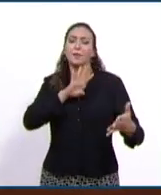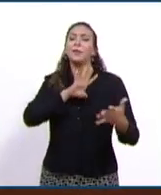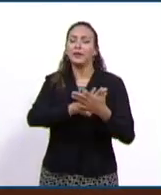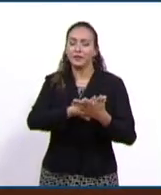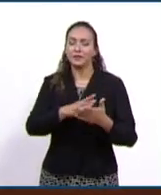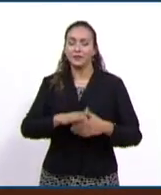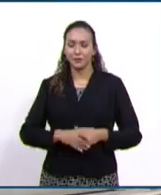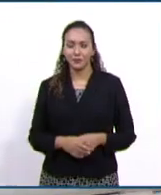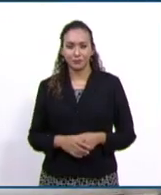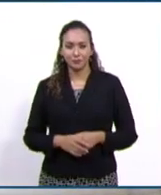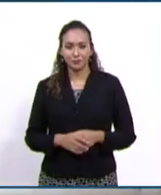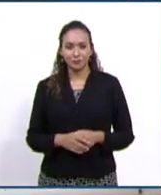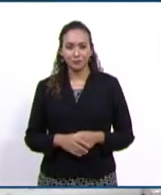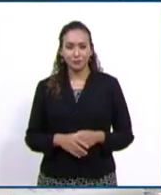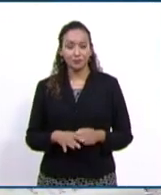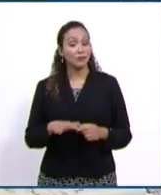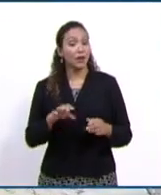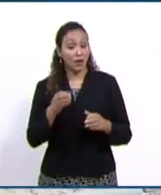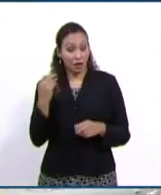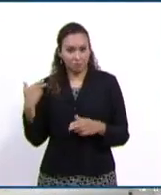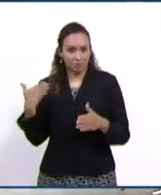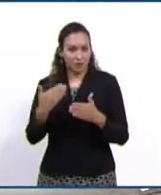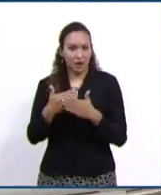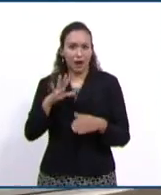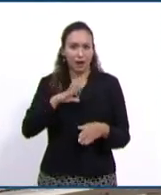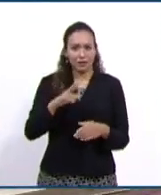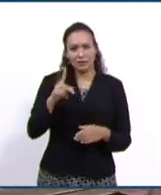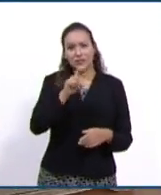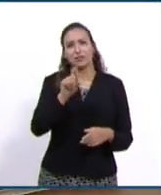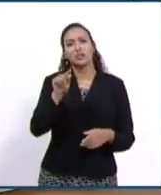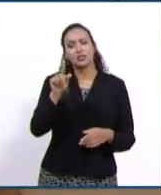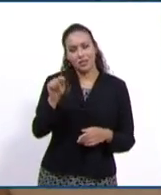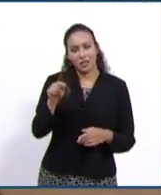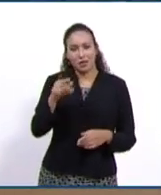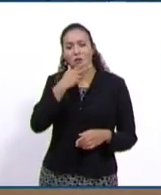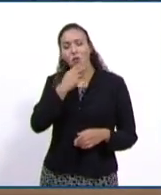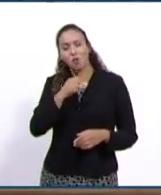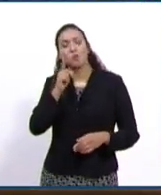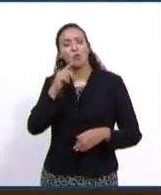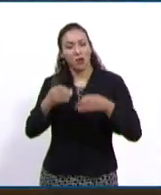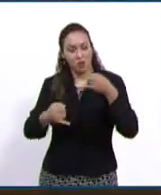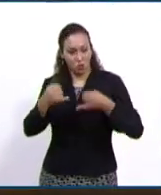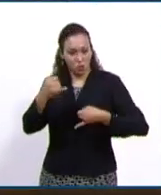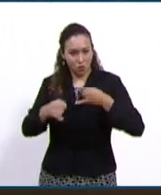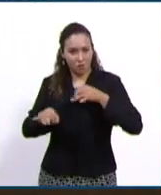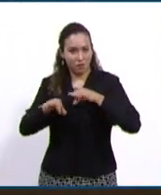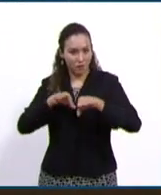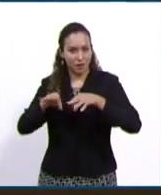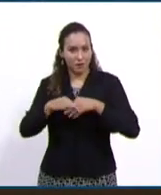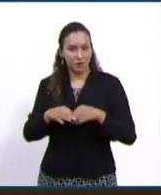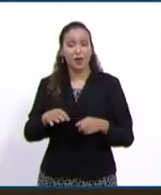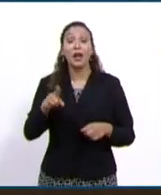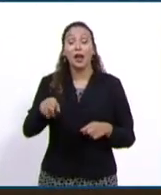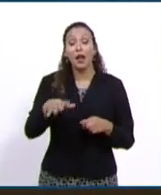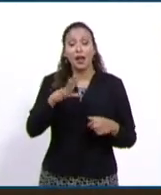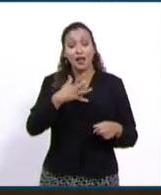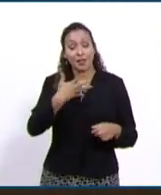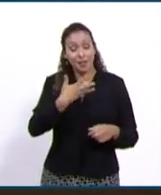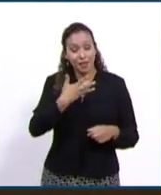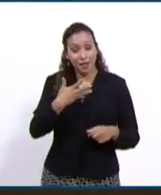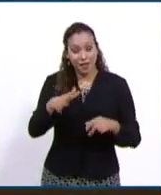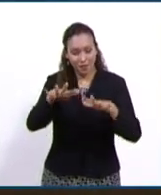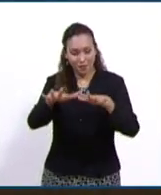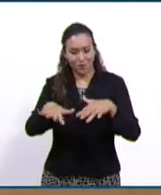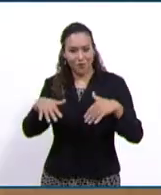adversarial. Entre ellos, que a la fecha cerca de 170 juezas y jueces federales presiden audiencias penales públicas.